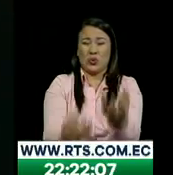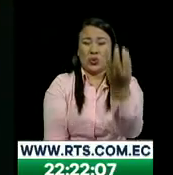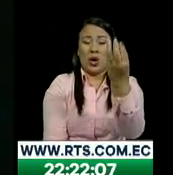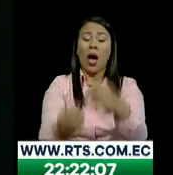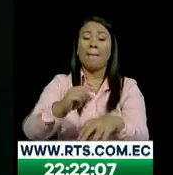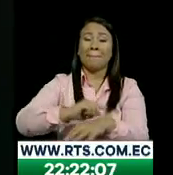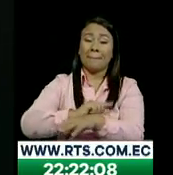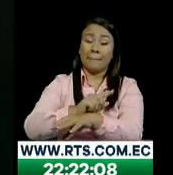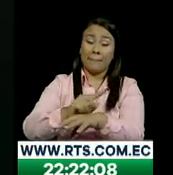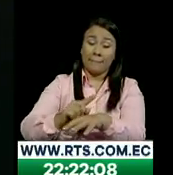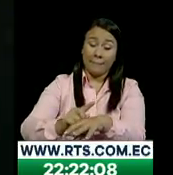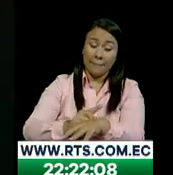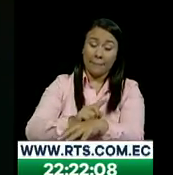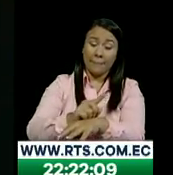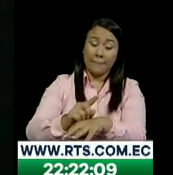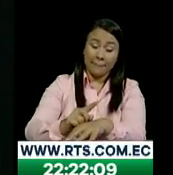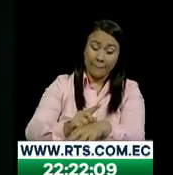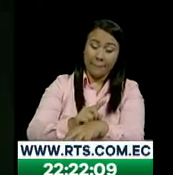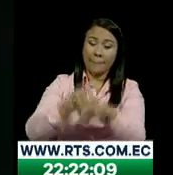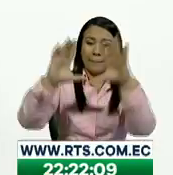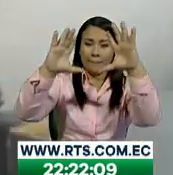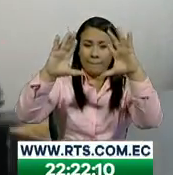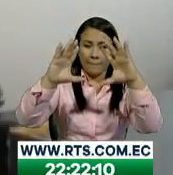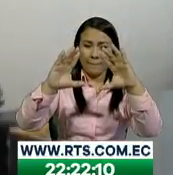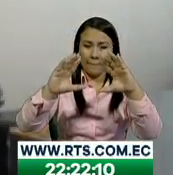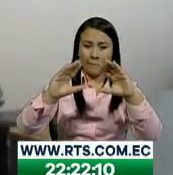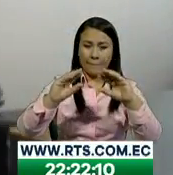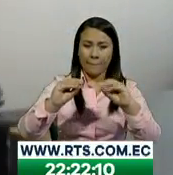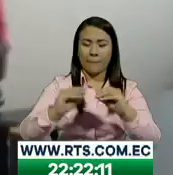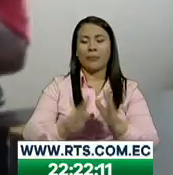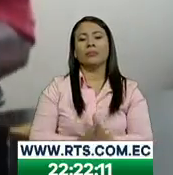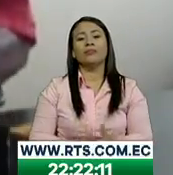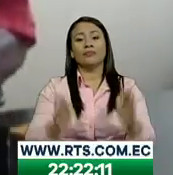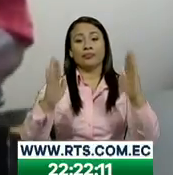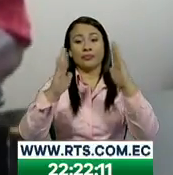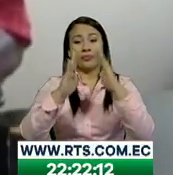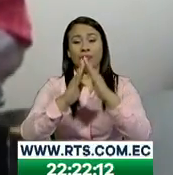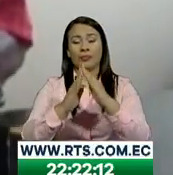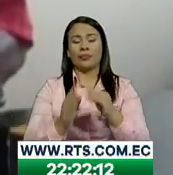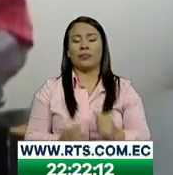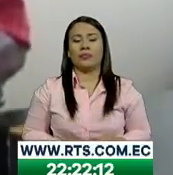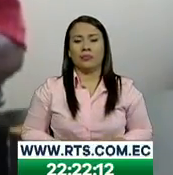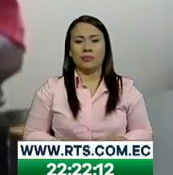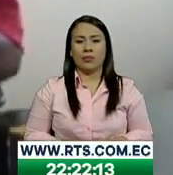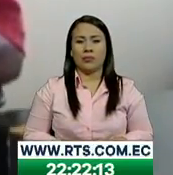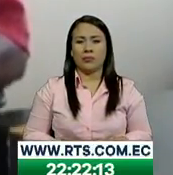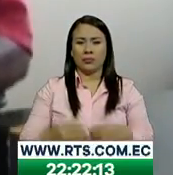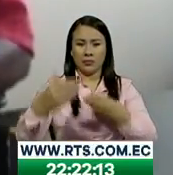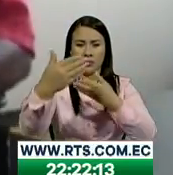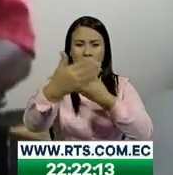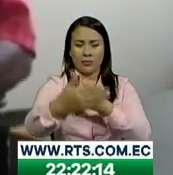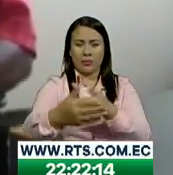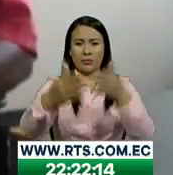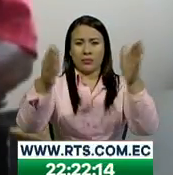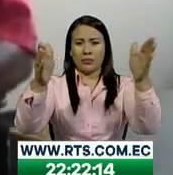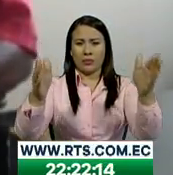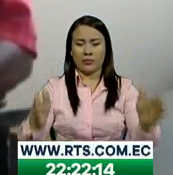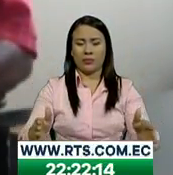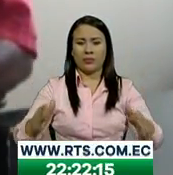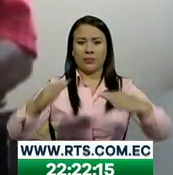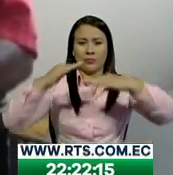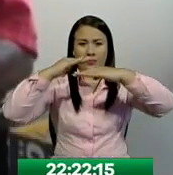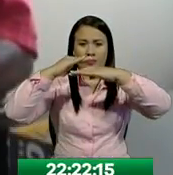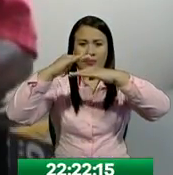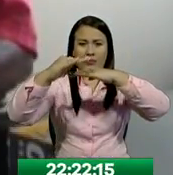algunos minutos controlar las enfurecidas llamas. La vivienda, por ser de construcción de hormigón, no